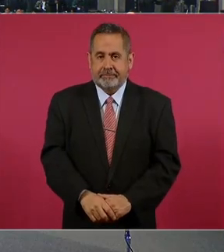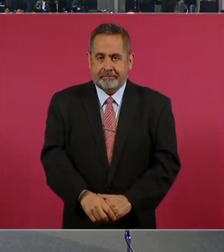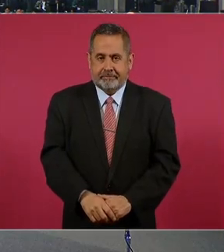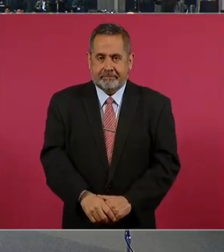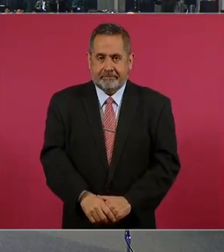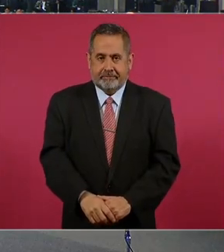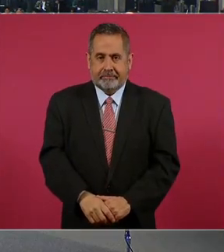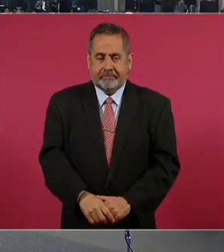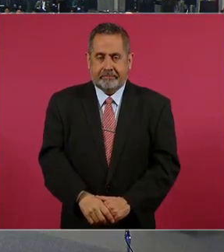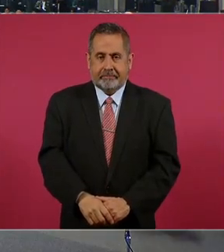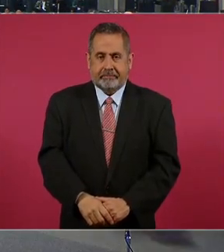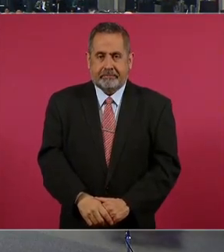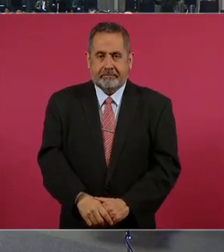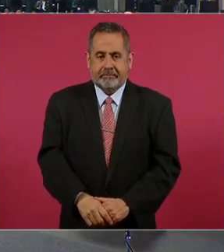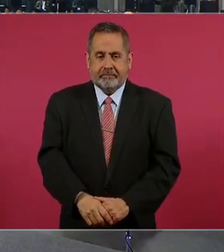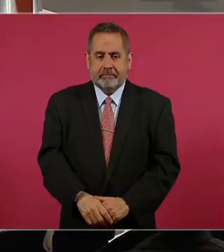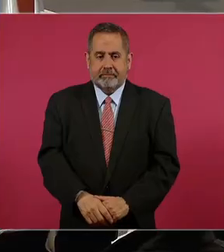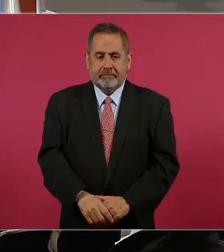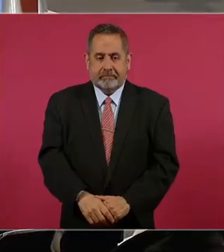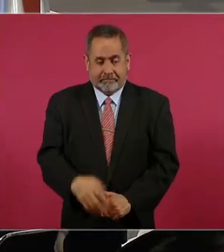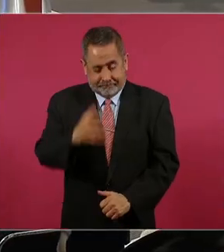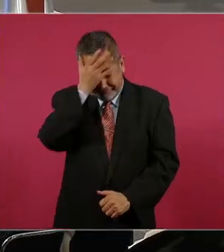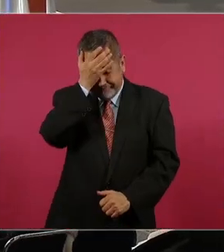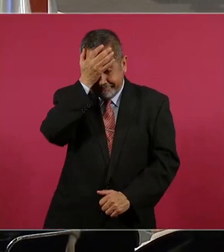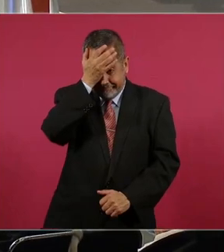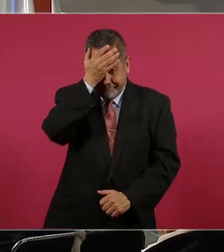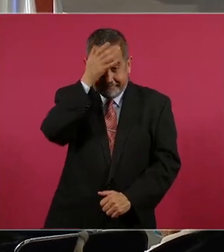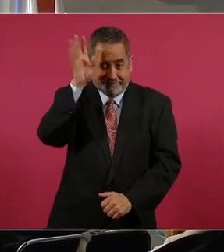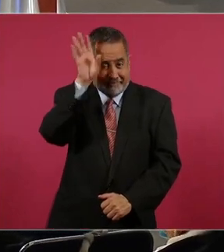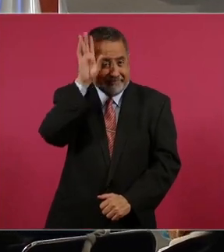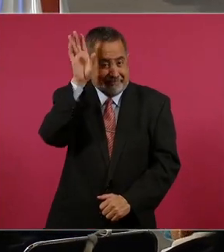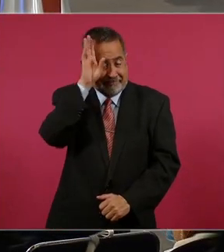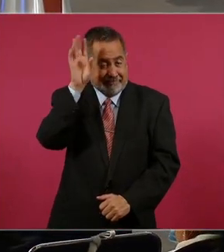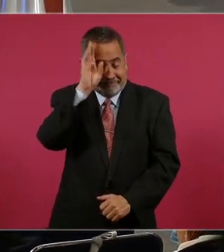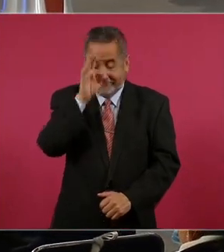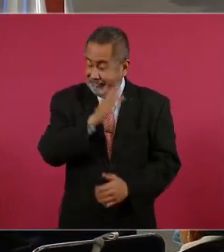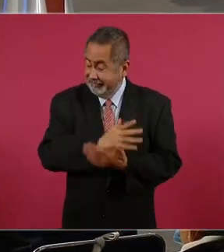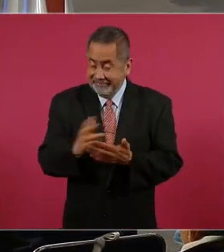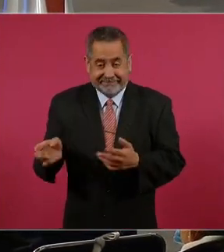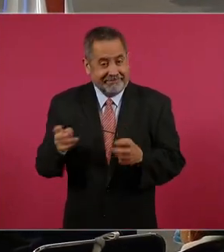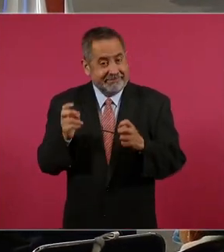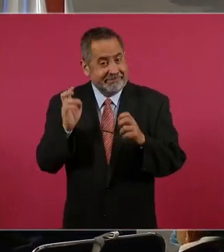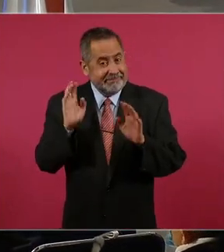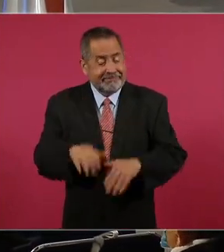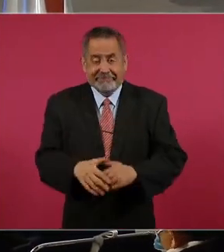Francisco Martín Moreno. ¡Ah, su mecha! ¡Ay, nanita!